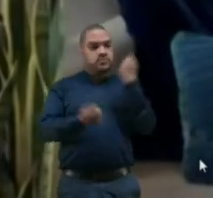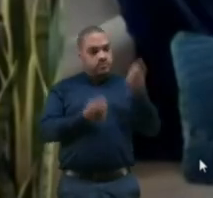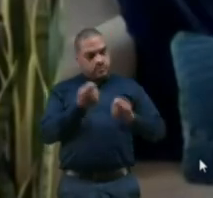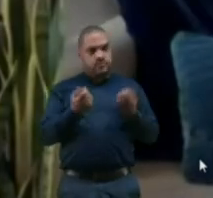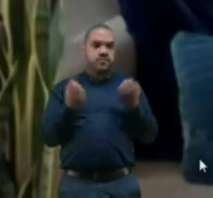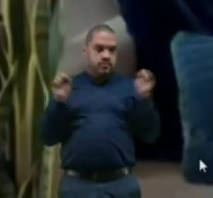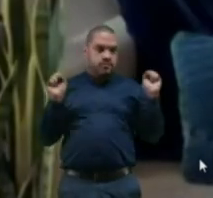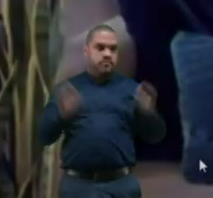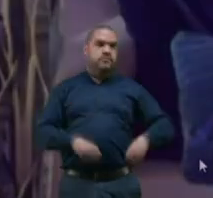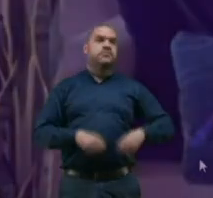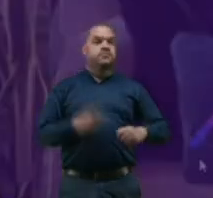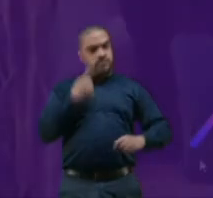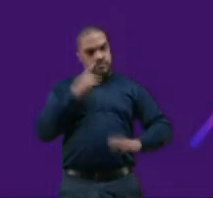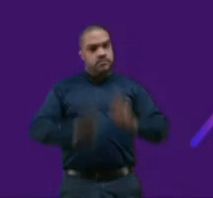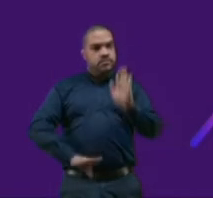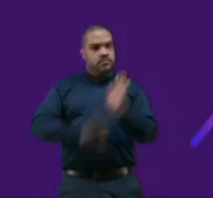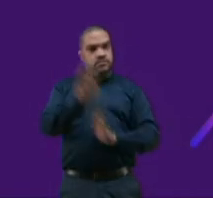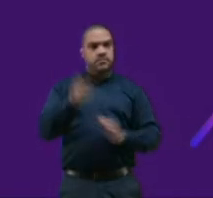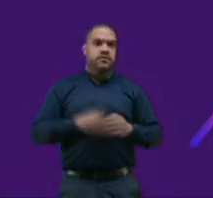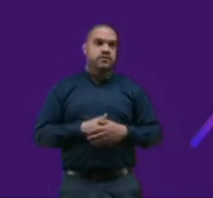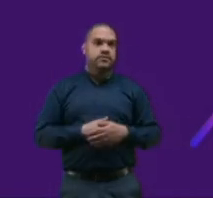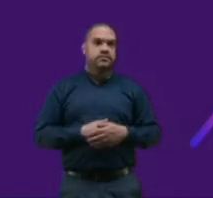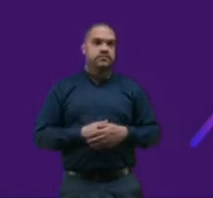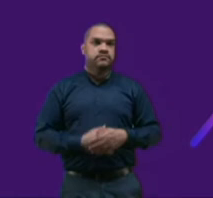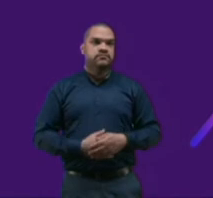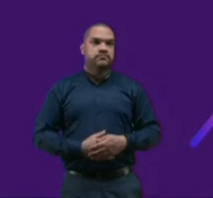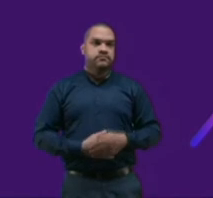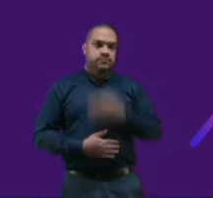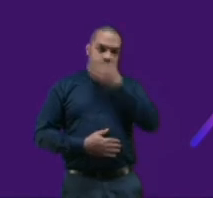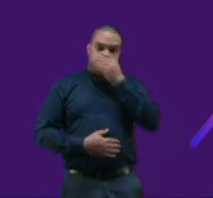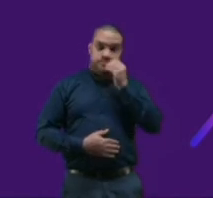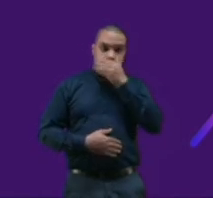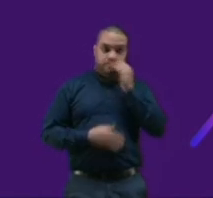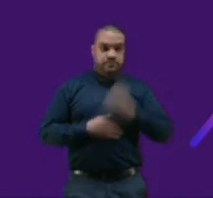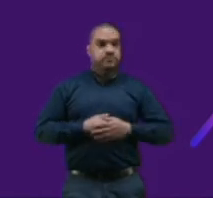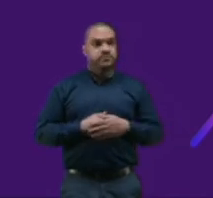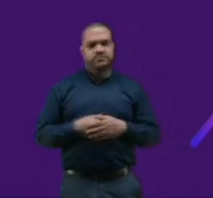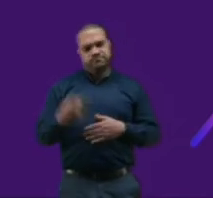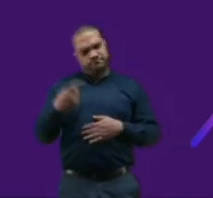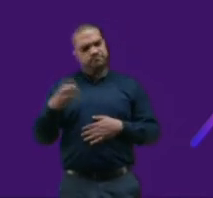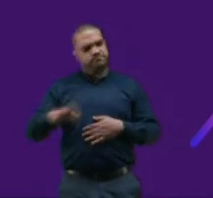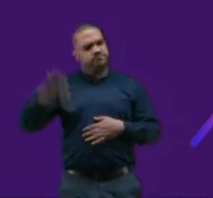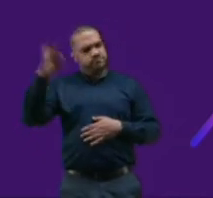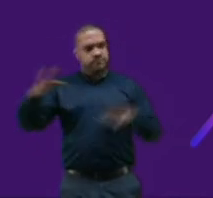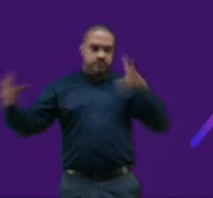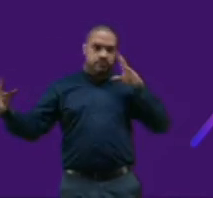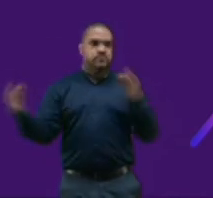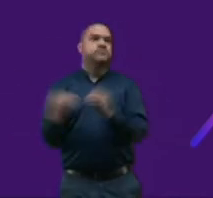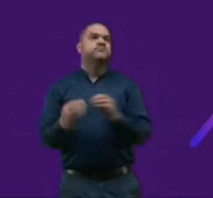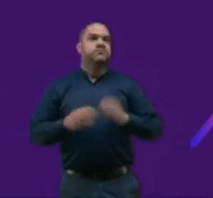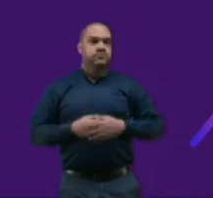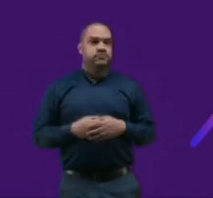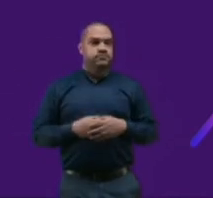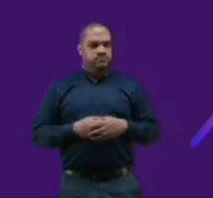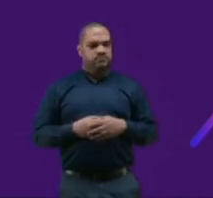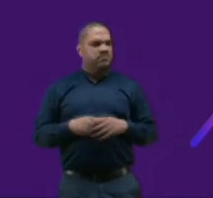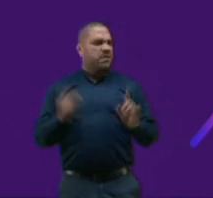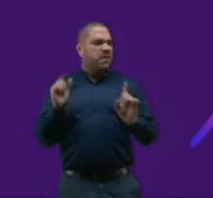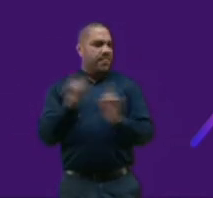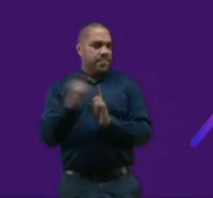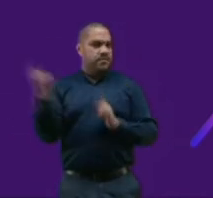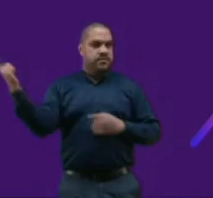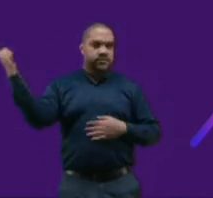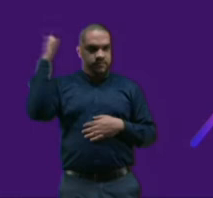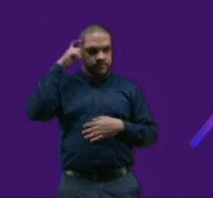exitosos definitivamente 100% de acuerdo contigo me gusta ese término astucia no en colombia le decimos a la gente ser